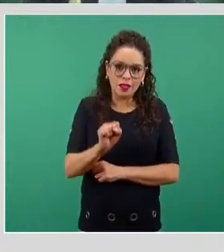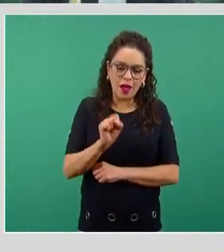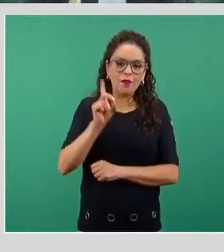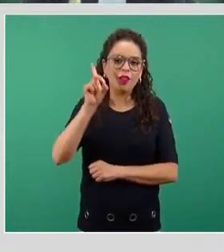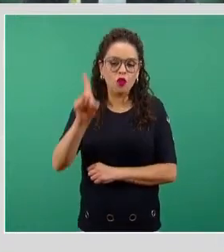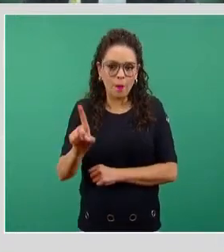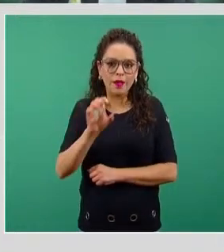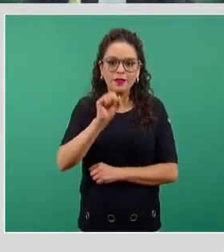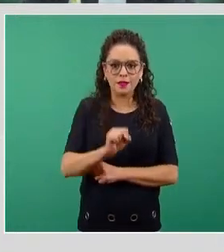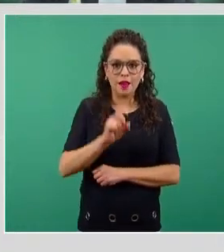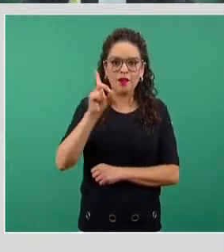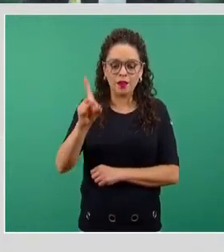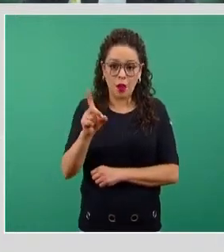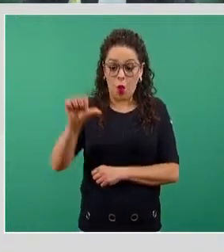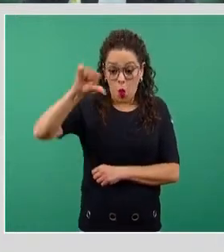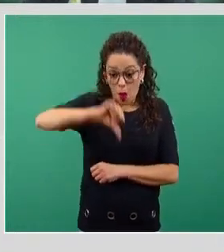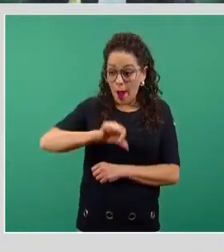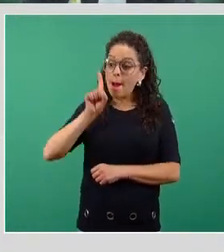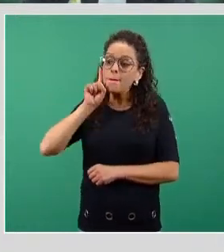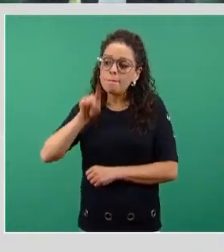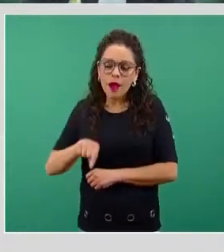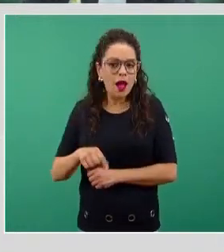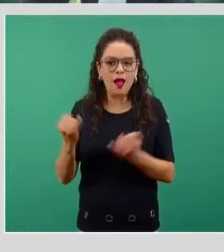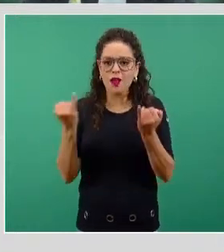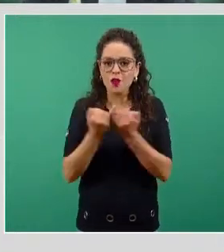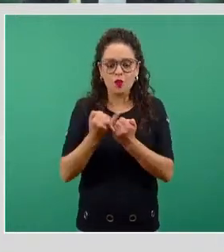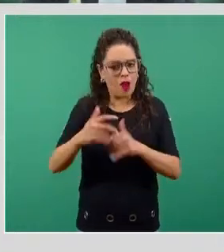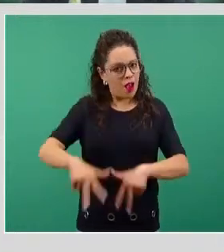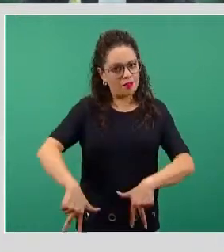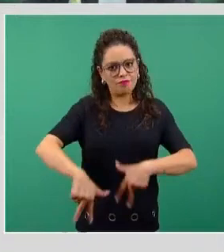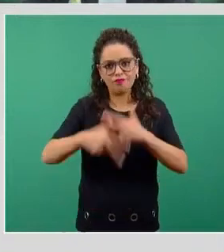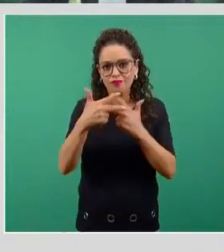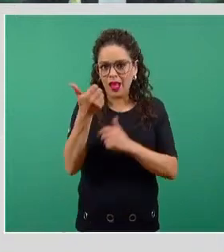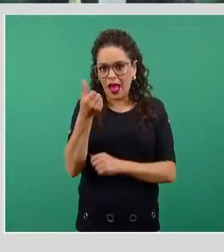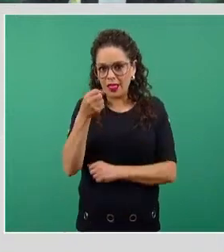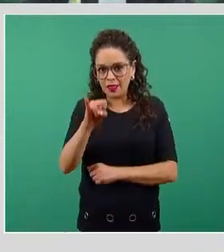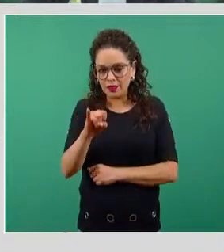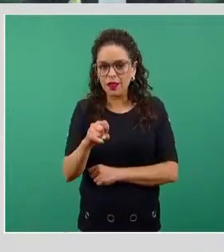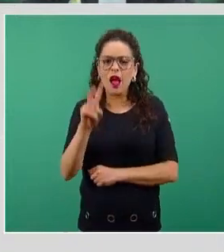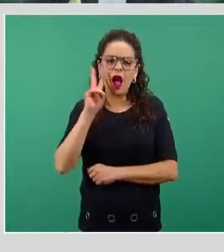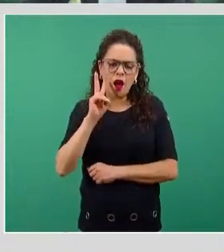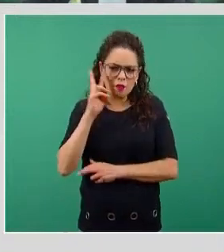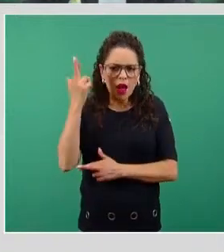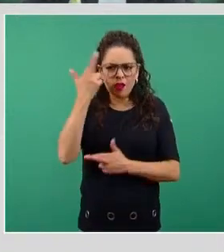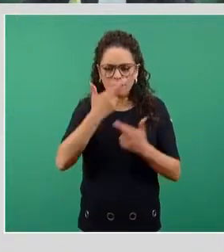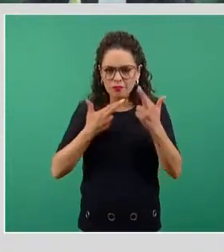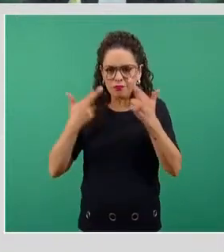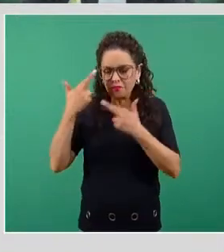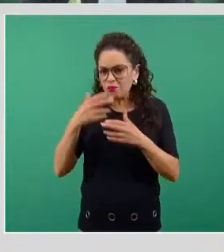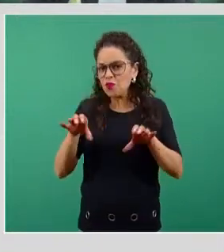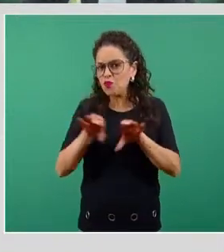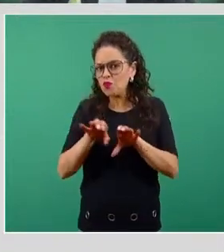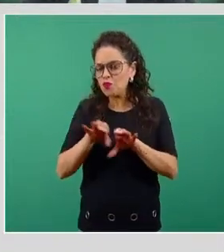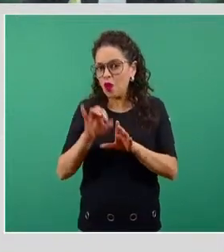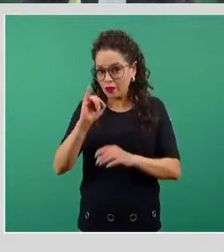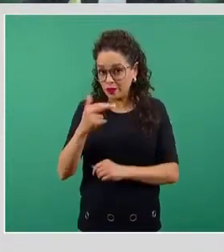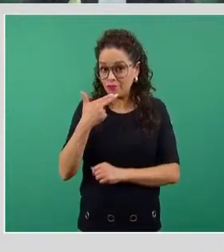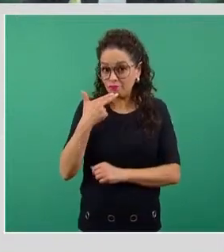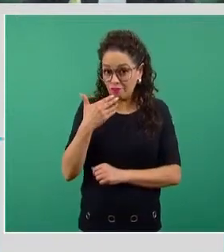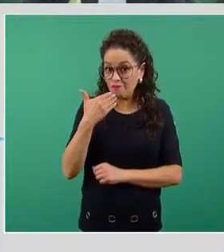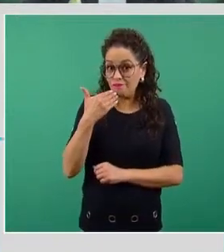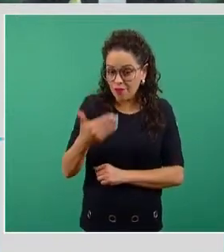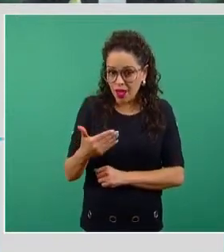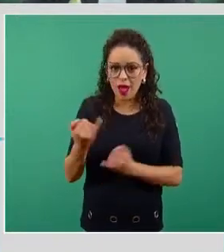de mañana serán por este formato. Vamos a evaluar y hemos estado evaluando las previas de cómo esto